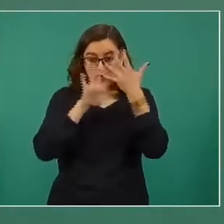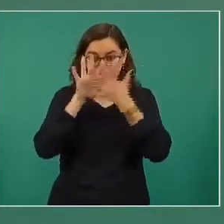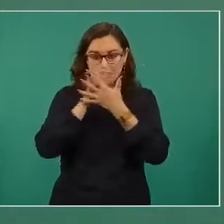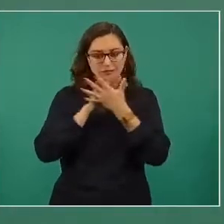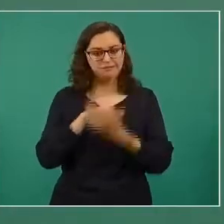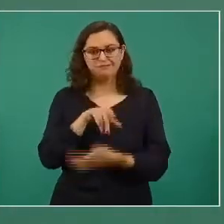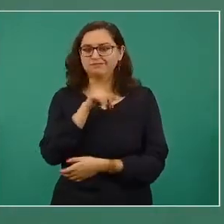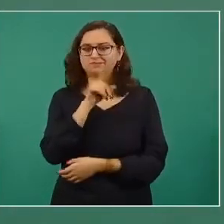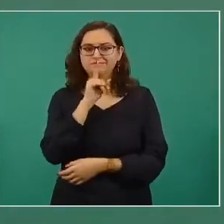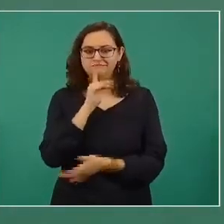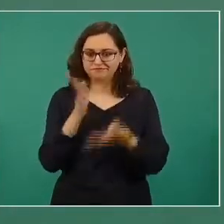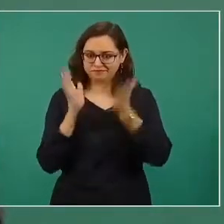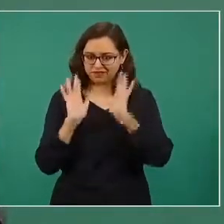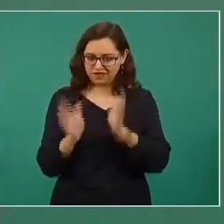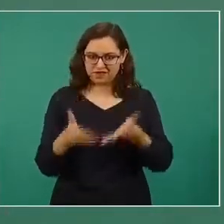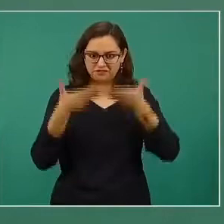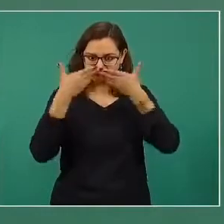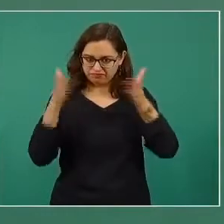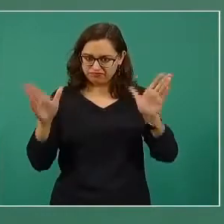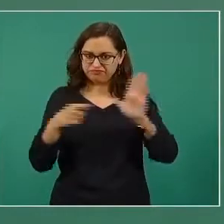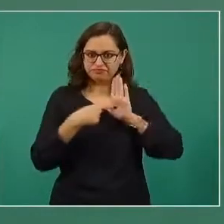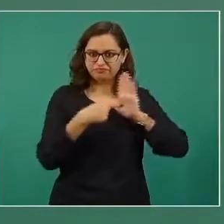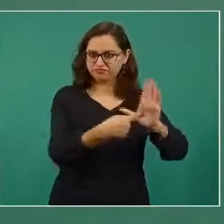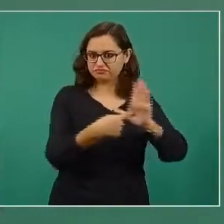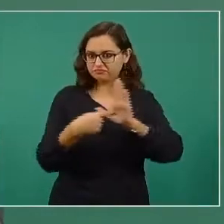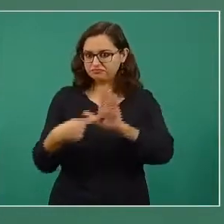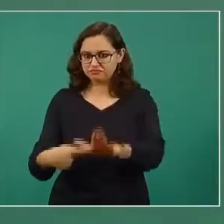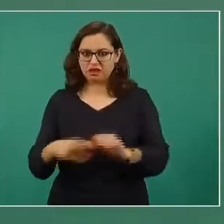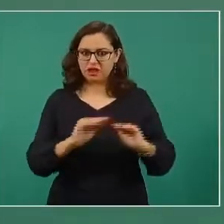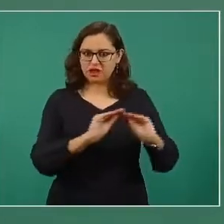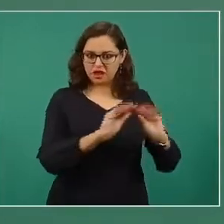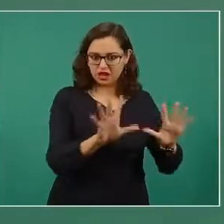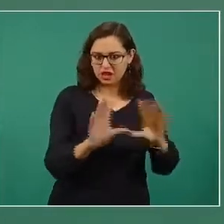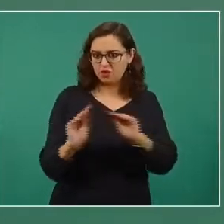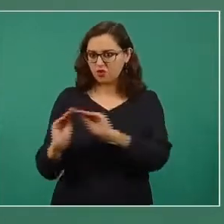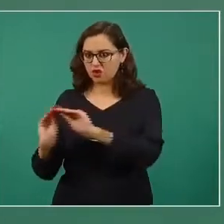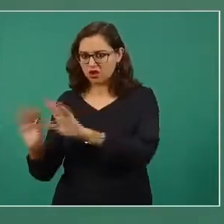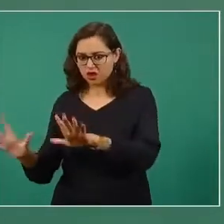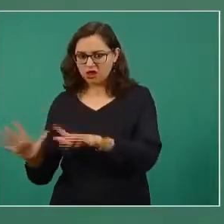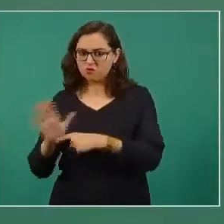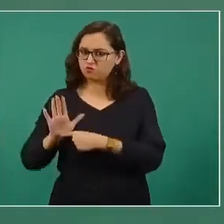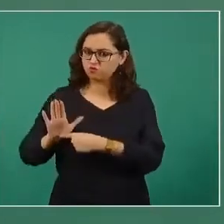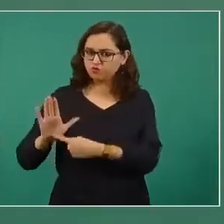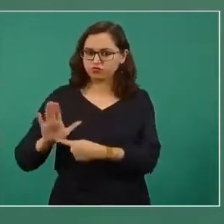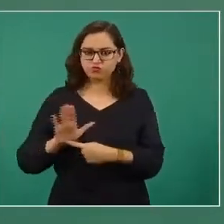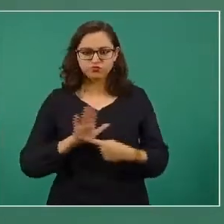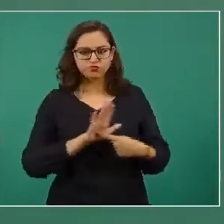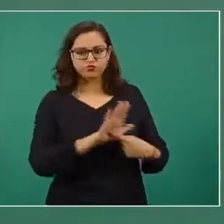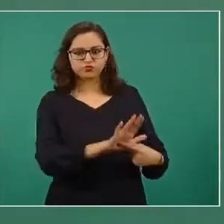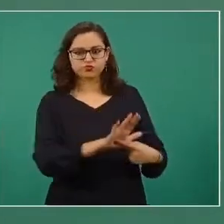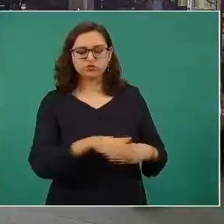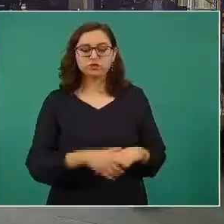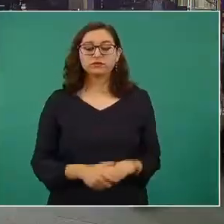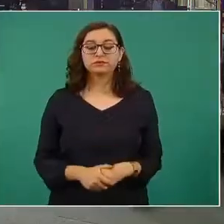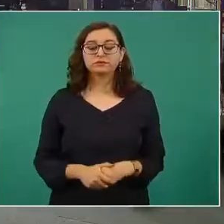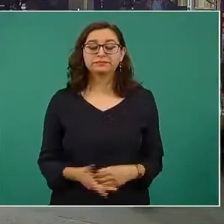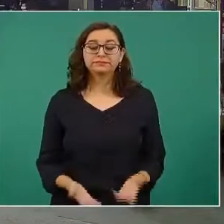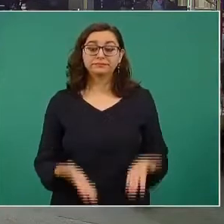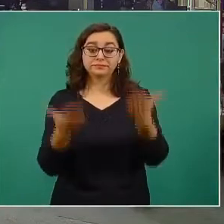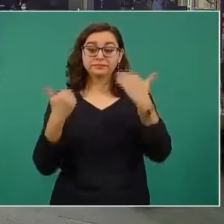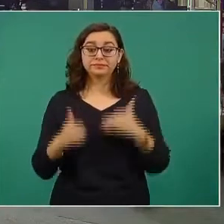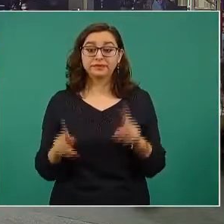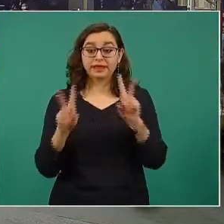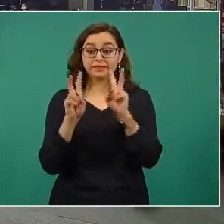Ya cada quien se ubica en su sitio, en su lugar. Esto otro de Claudio X